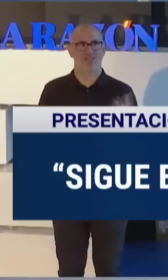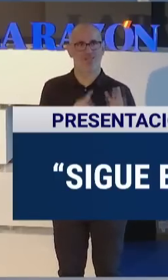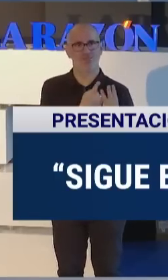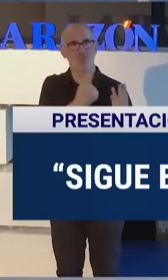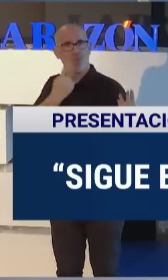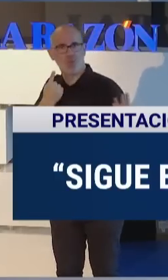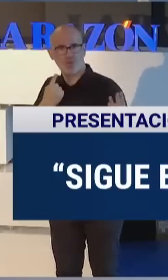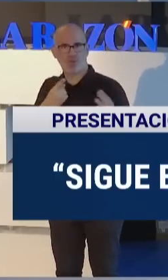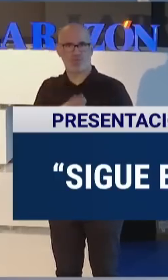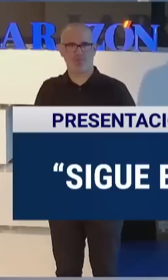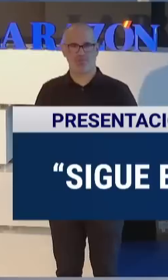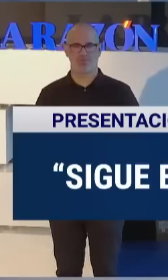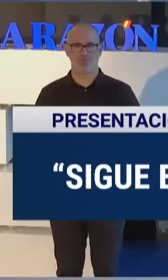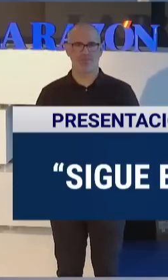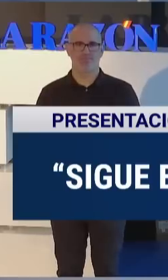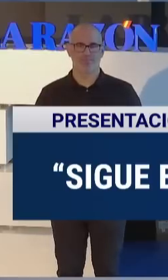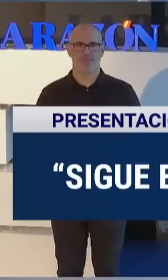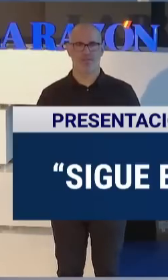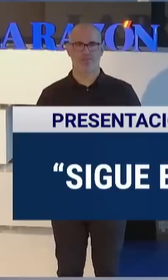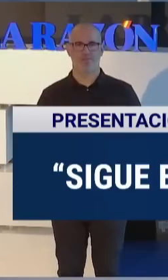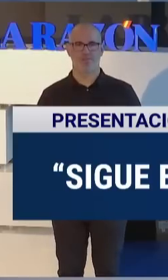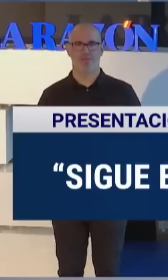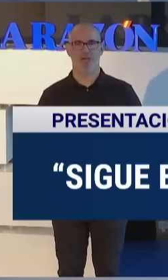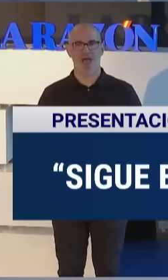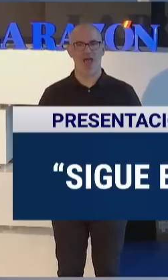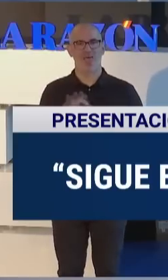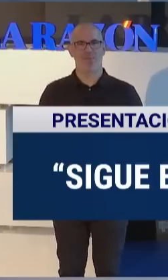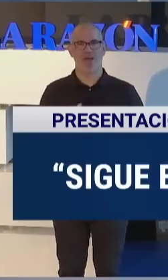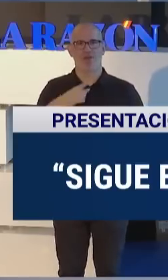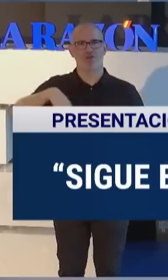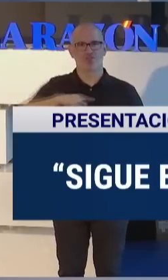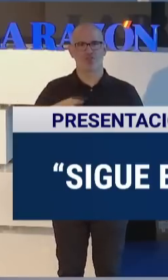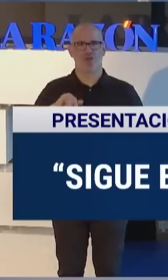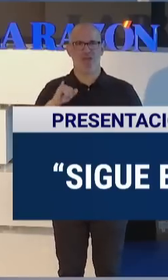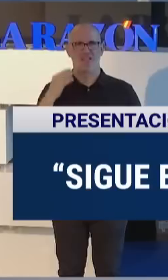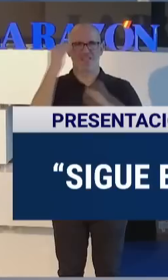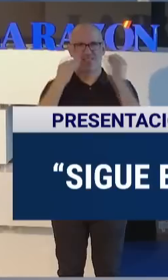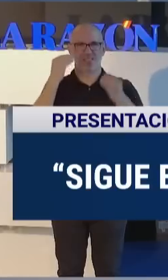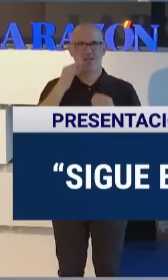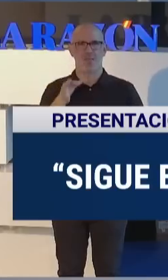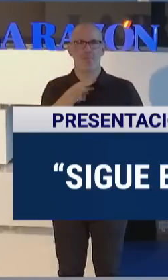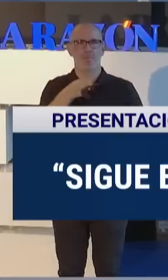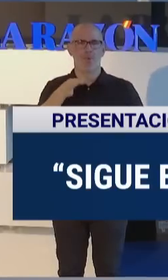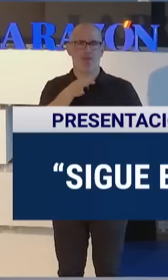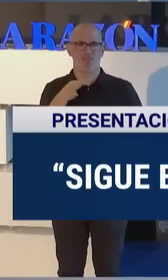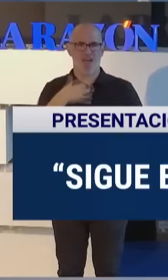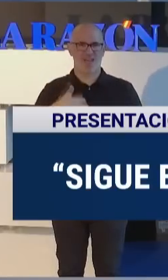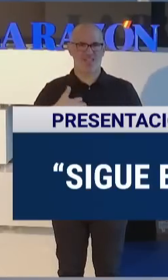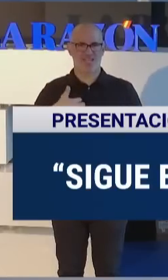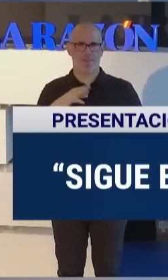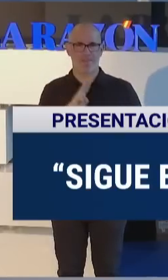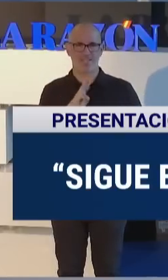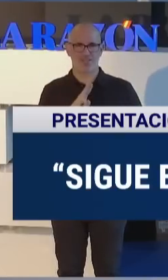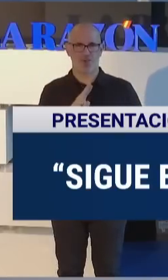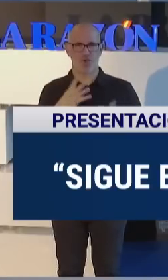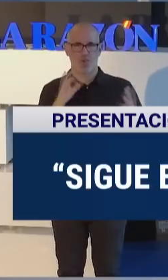paralelo respecto al oficial. Además, teníamos vencimientos en pesos por el equivalente a 90.000 millones